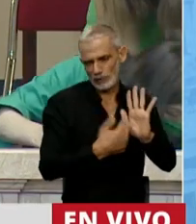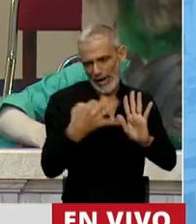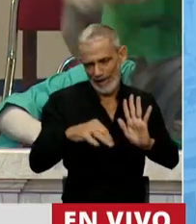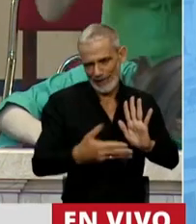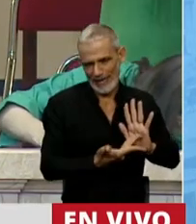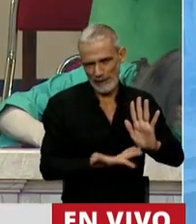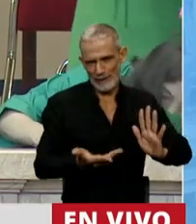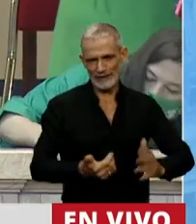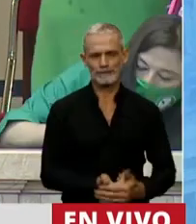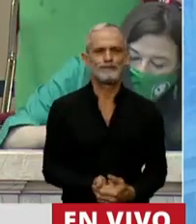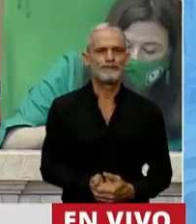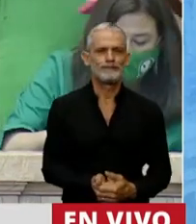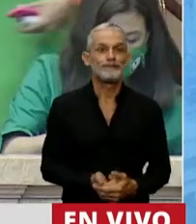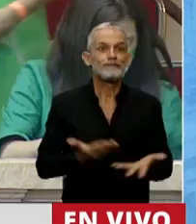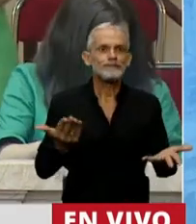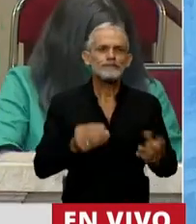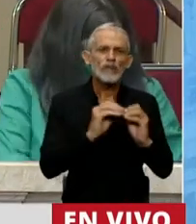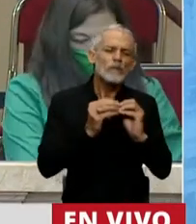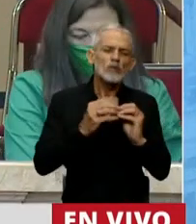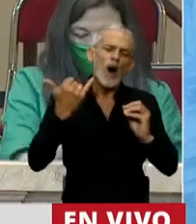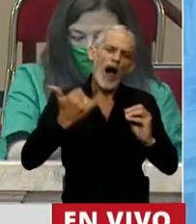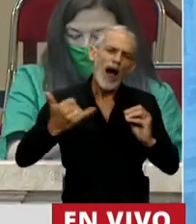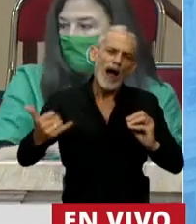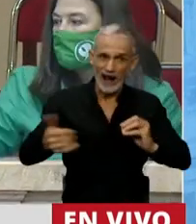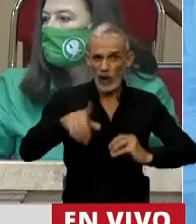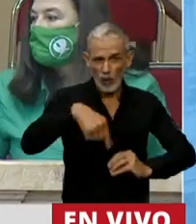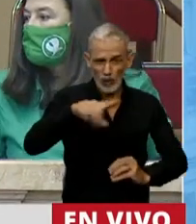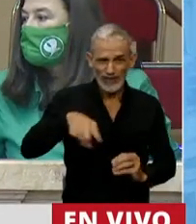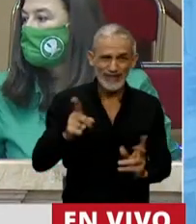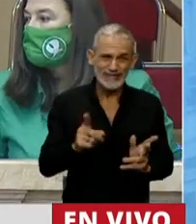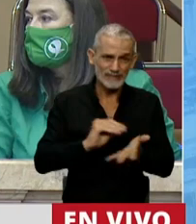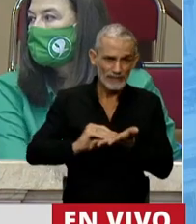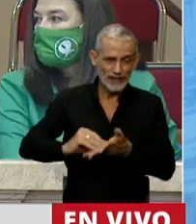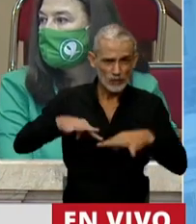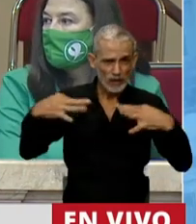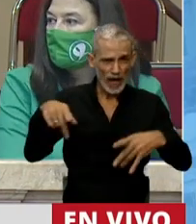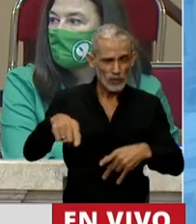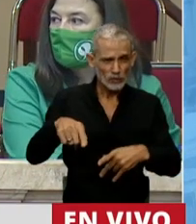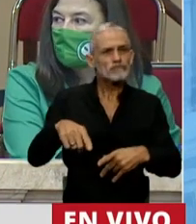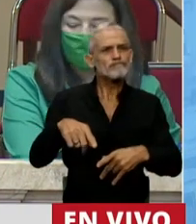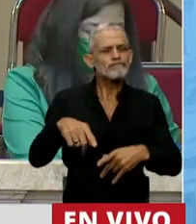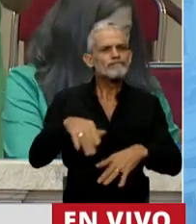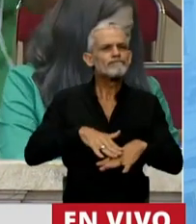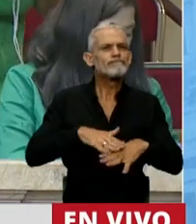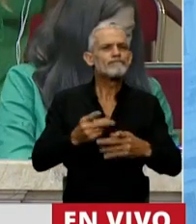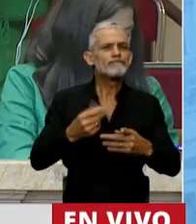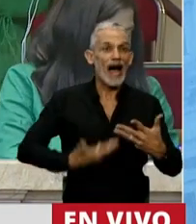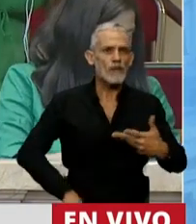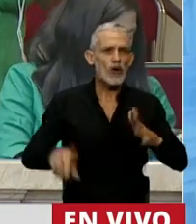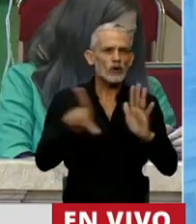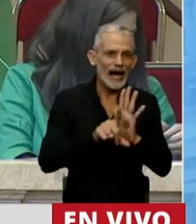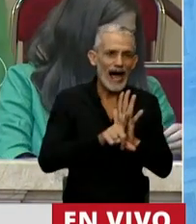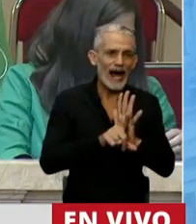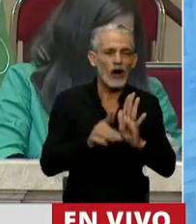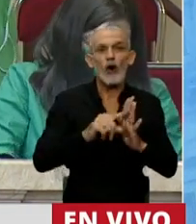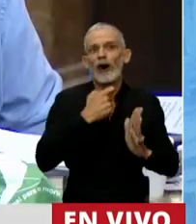argentina. Hay muchas razones que ustedes basan realmente el aborto legal o